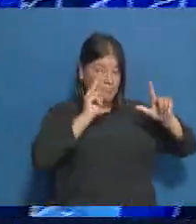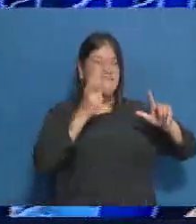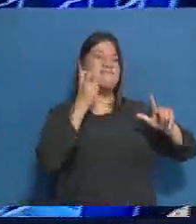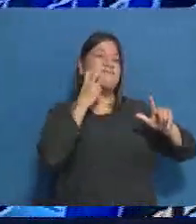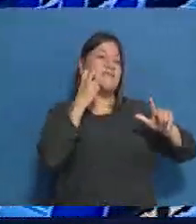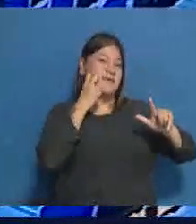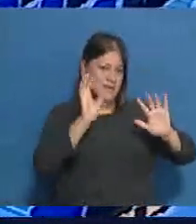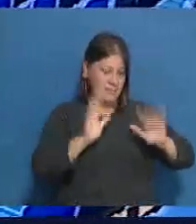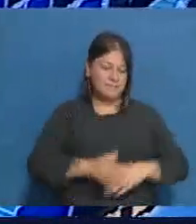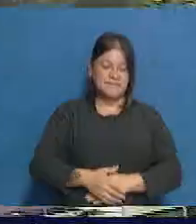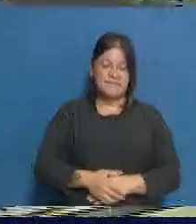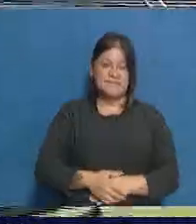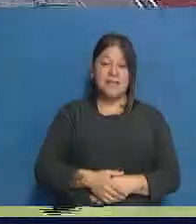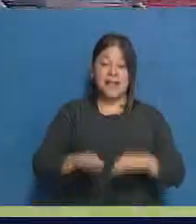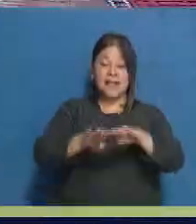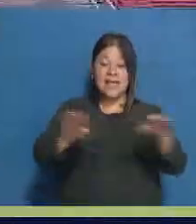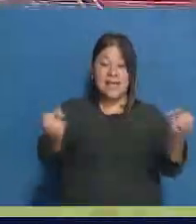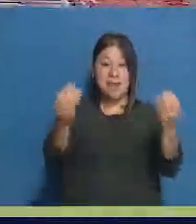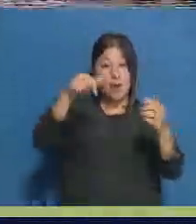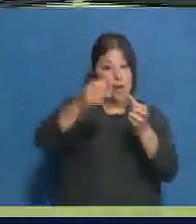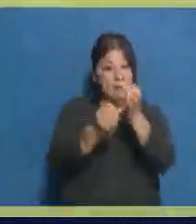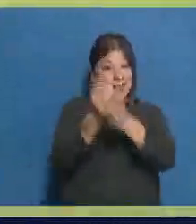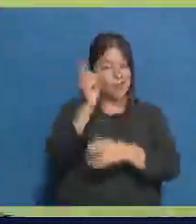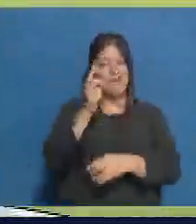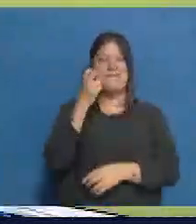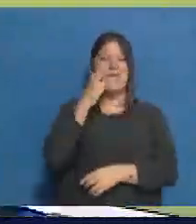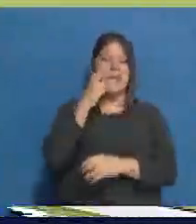Aclaramos, ese campo de juego no es de esta mañana, es de